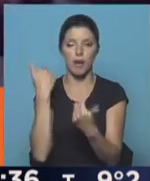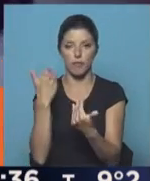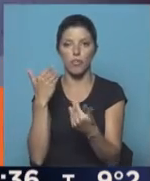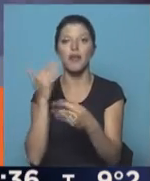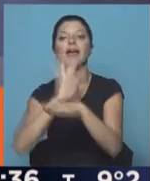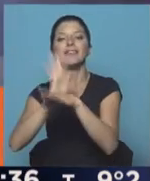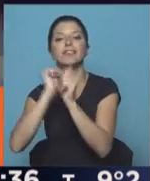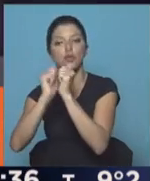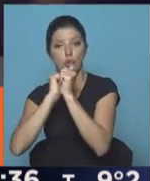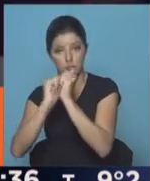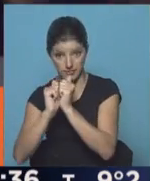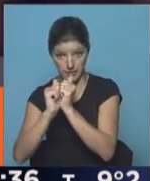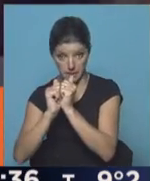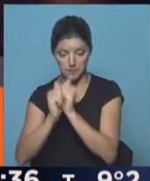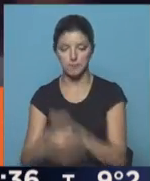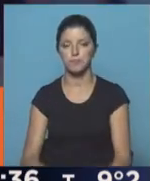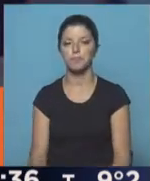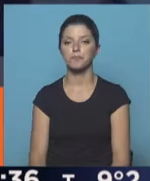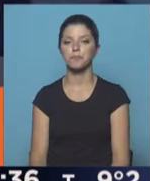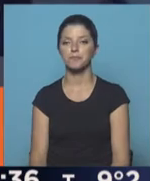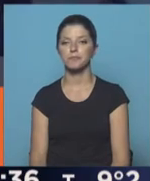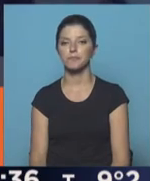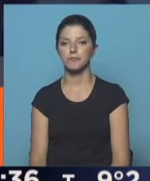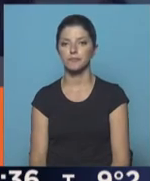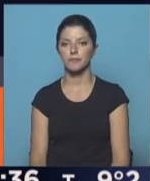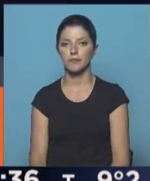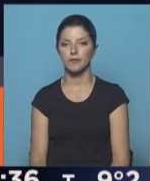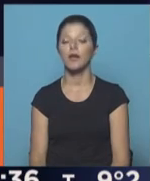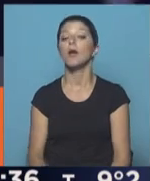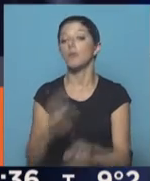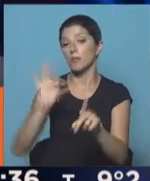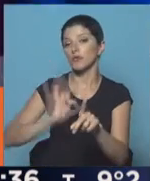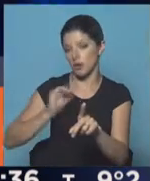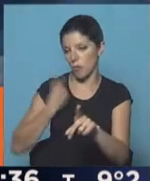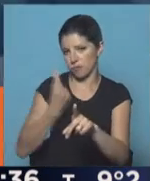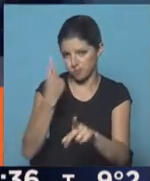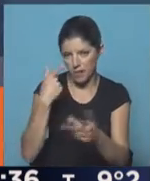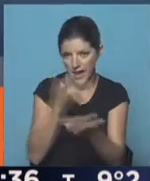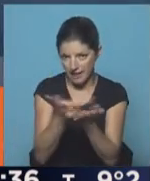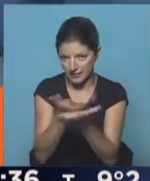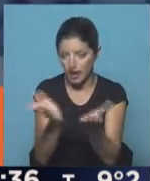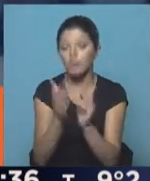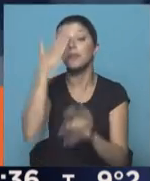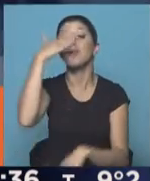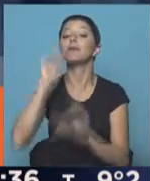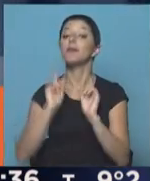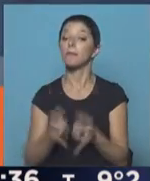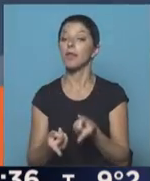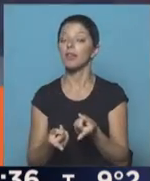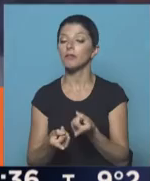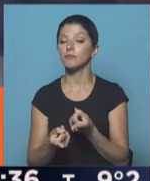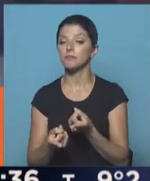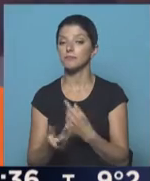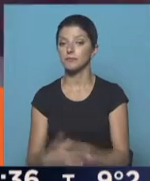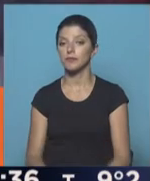documental de bajo presupuesto todo esto podemos siempre estar en algo todos los años después tenemos los focos que son los